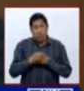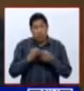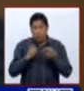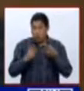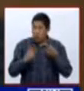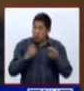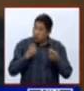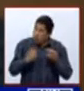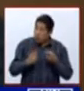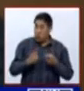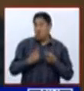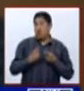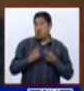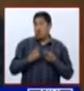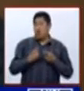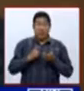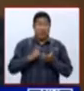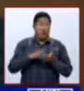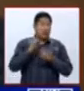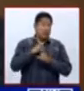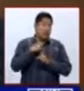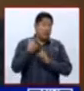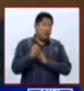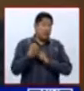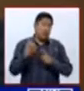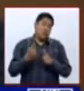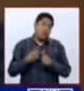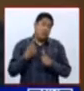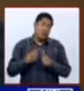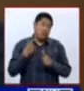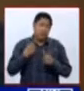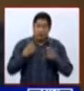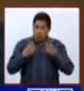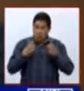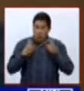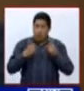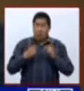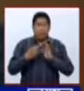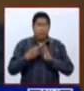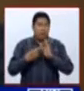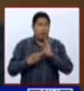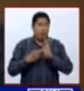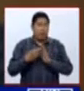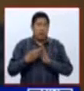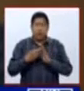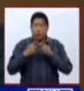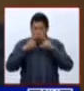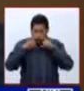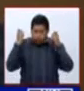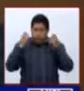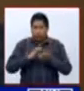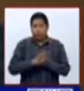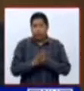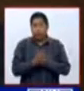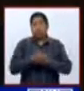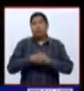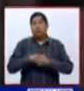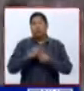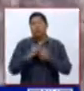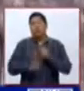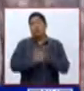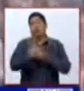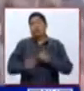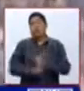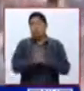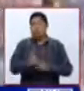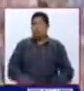control, podríamos decir, en este sentido, principalmente mantener las normas de bioseguridad que nos va a proteger ante esto, ¿no?